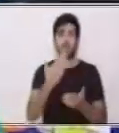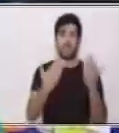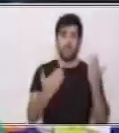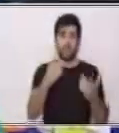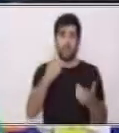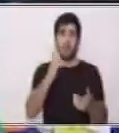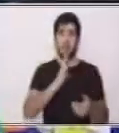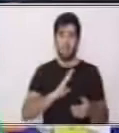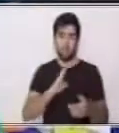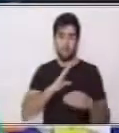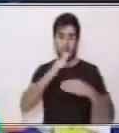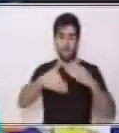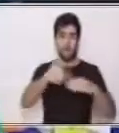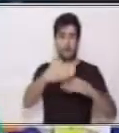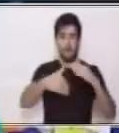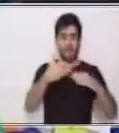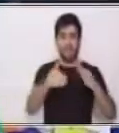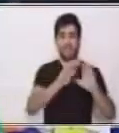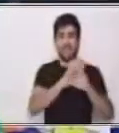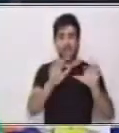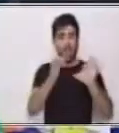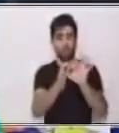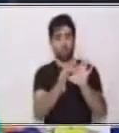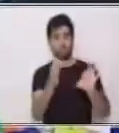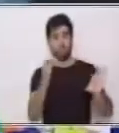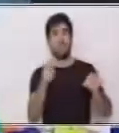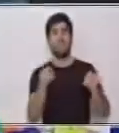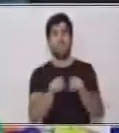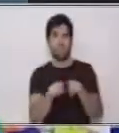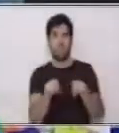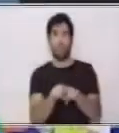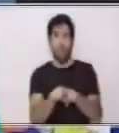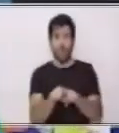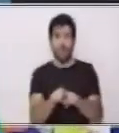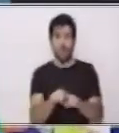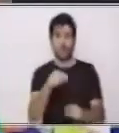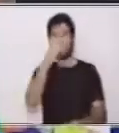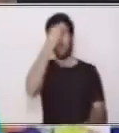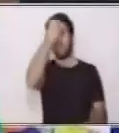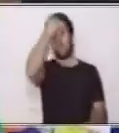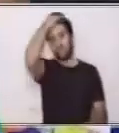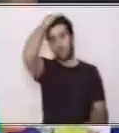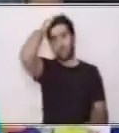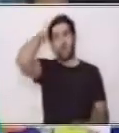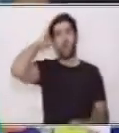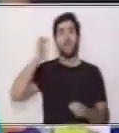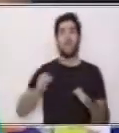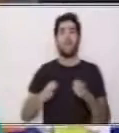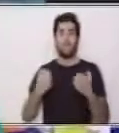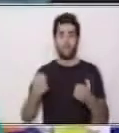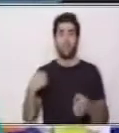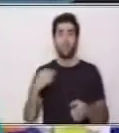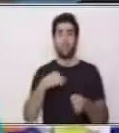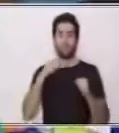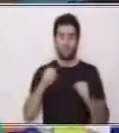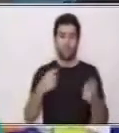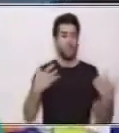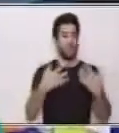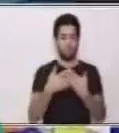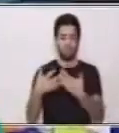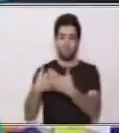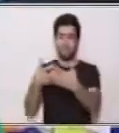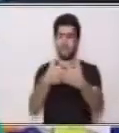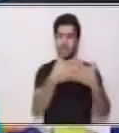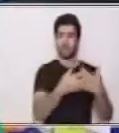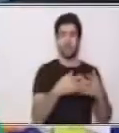papel higiénico, probablemente tenga algo parecido. Muy bien, entonces podemos relacionarlo con muchas, pero